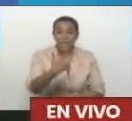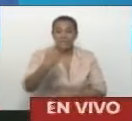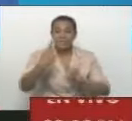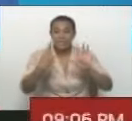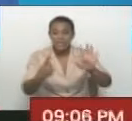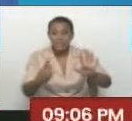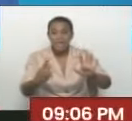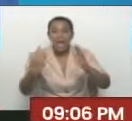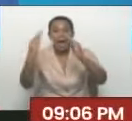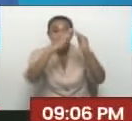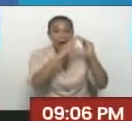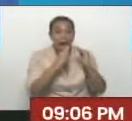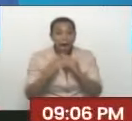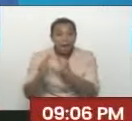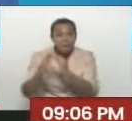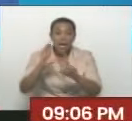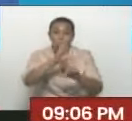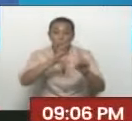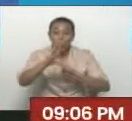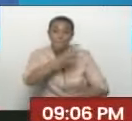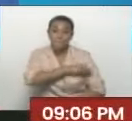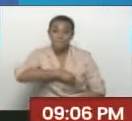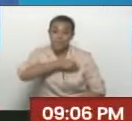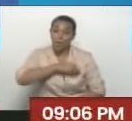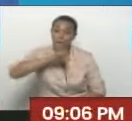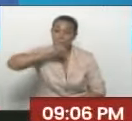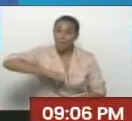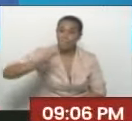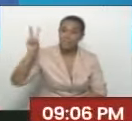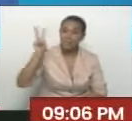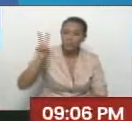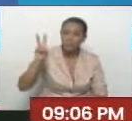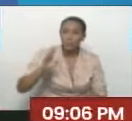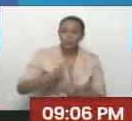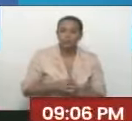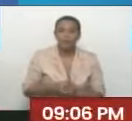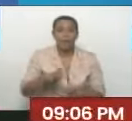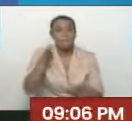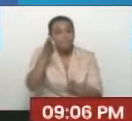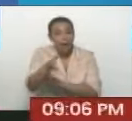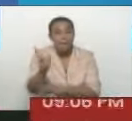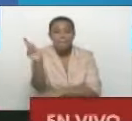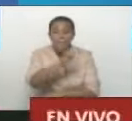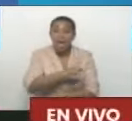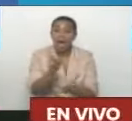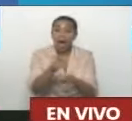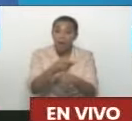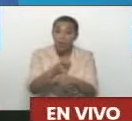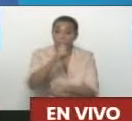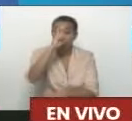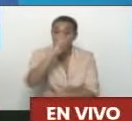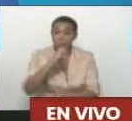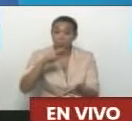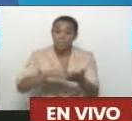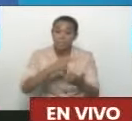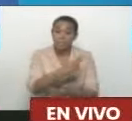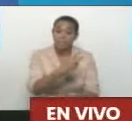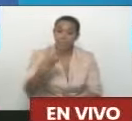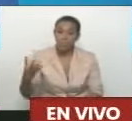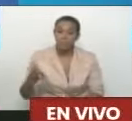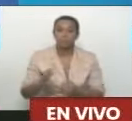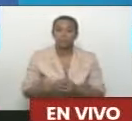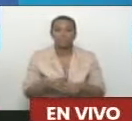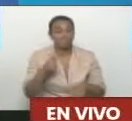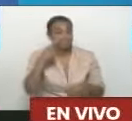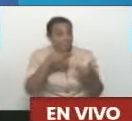1.136 casas de la gran misión Viva Venezuela para el mes de agosto de este año 2024.